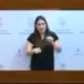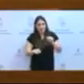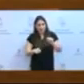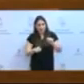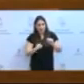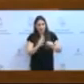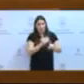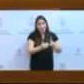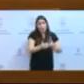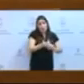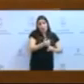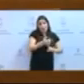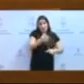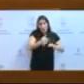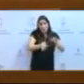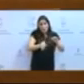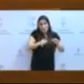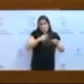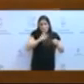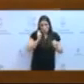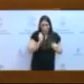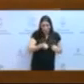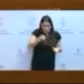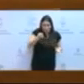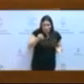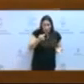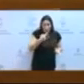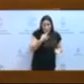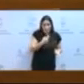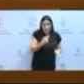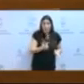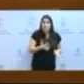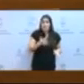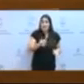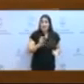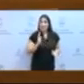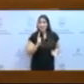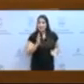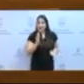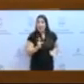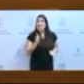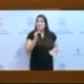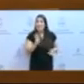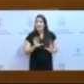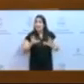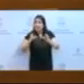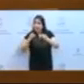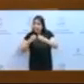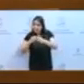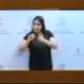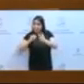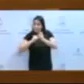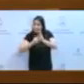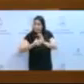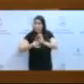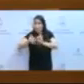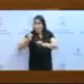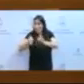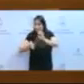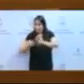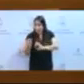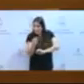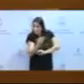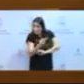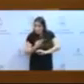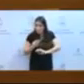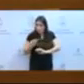porque la decide su señoría, y su señoría, junto con el fiscal y con el equipo técnico judicial, hacen el control y la